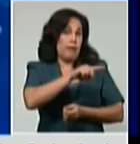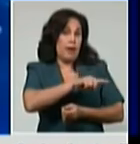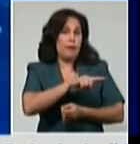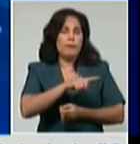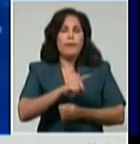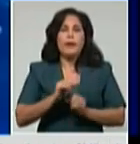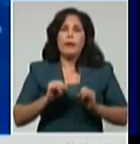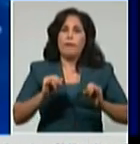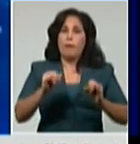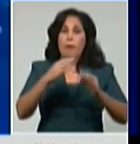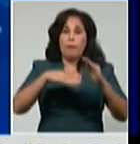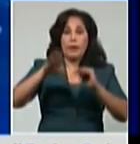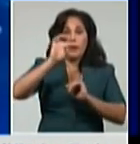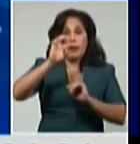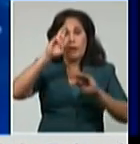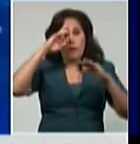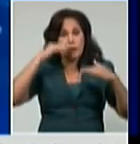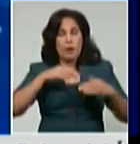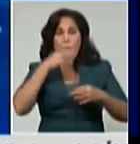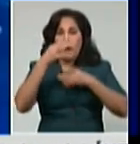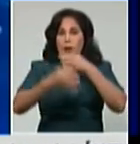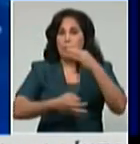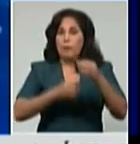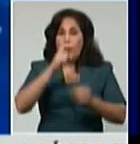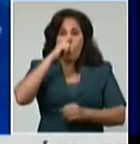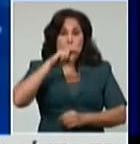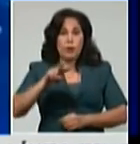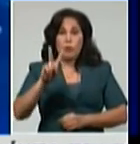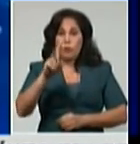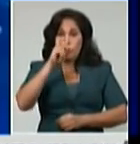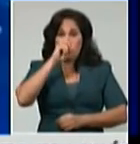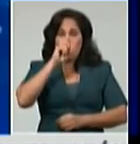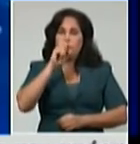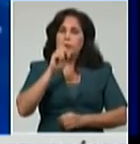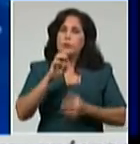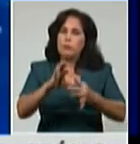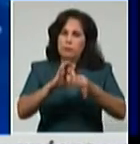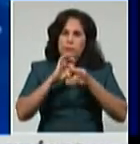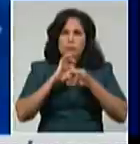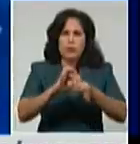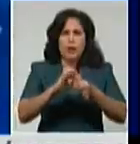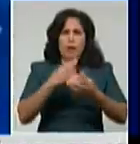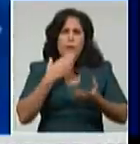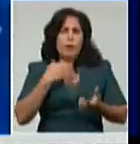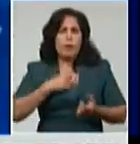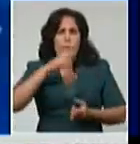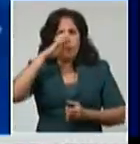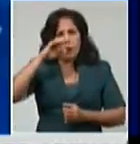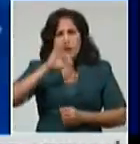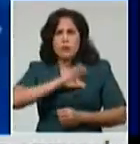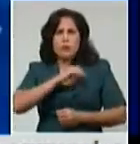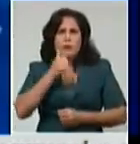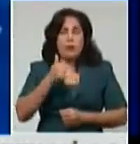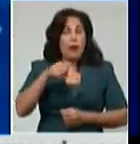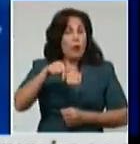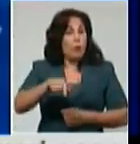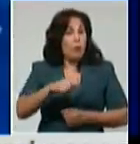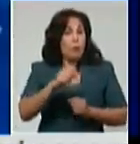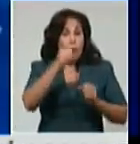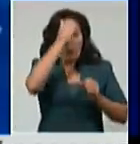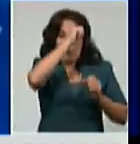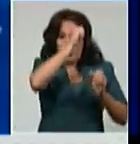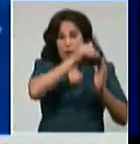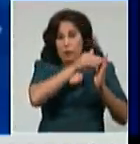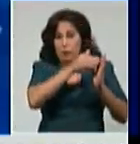del Ministerio de Salud Pública. ¿Cuál ha sido la evolución de este pequeño y cuántos niños desde el domingo, que fue el